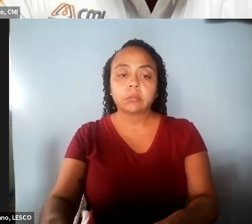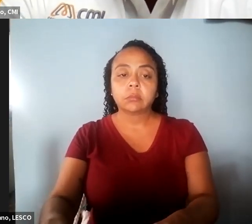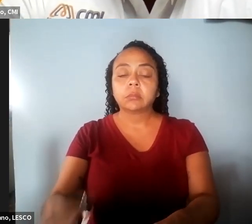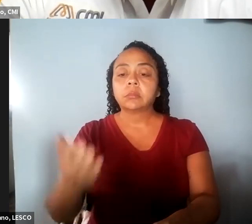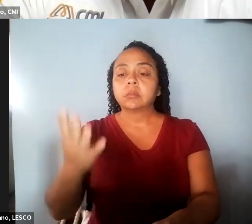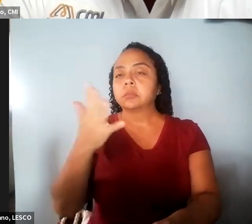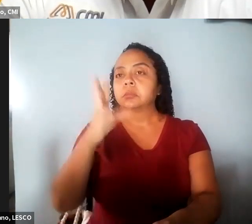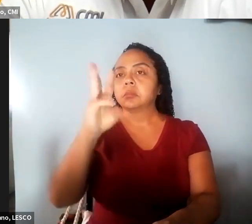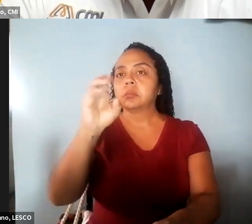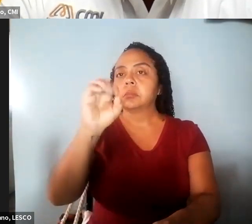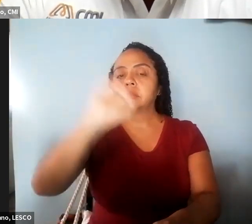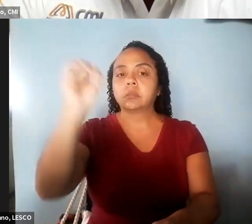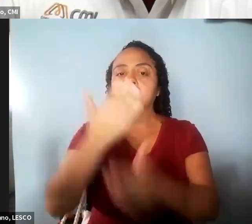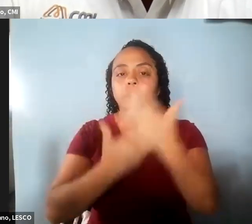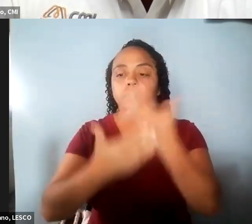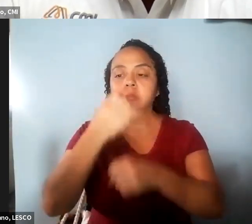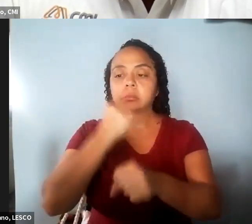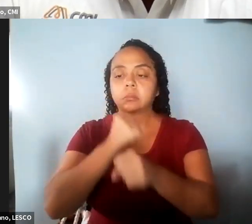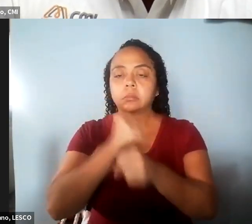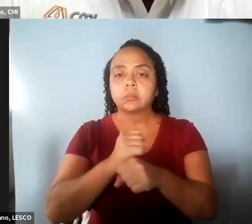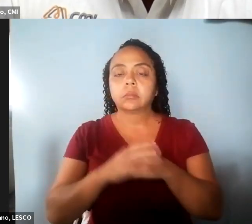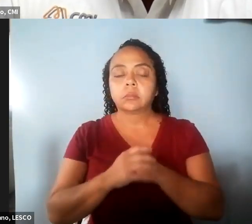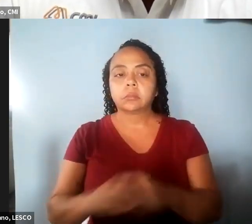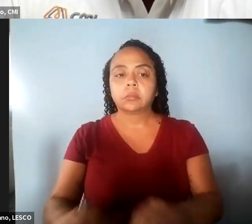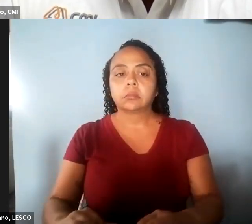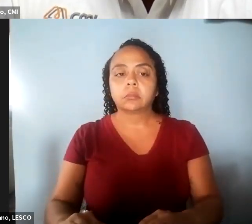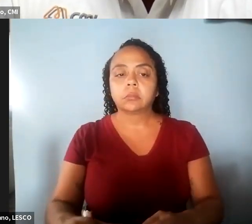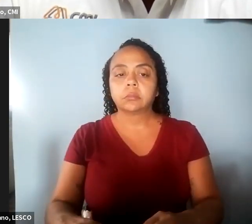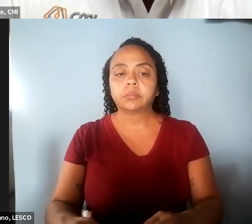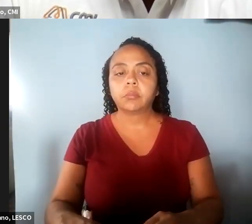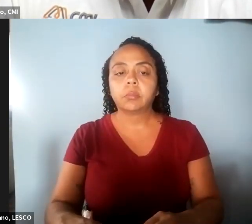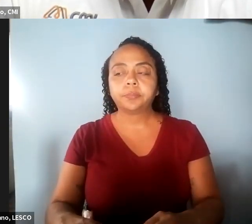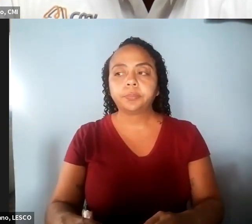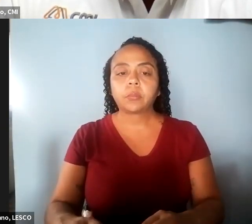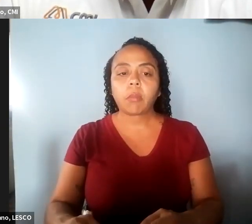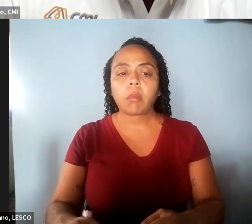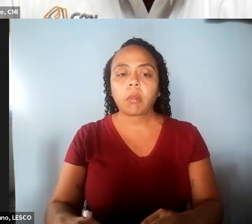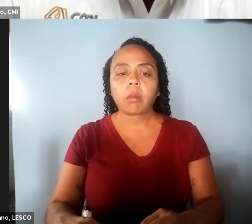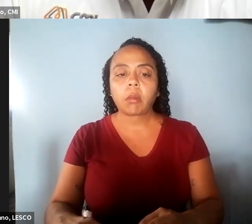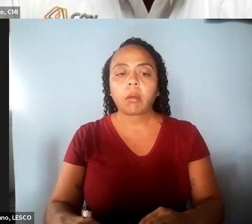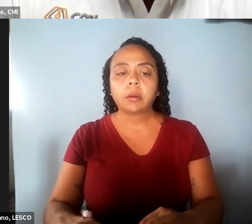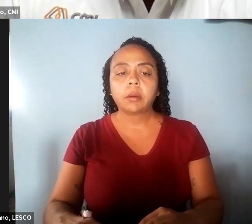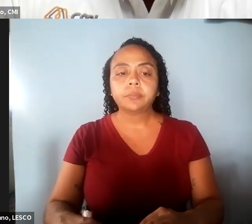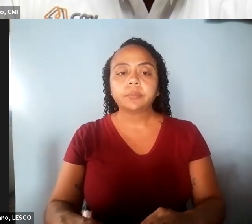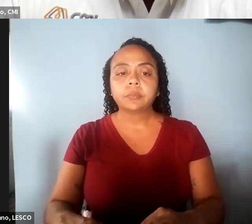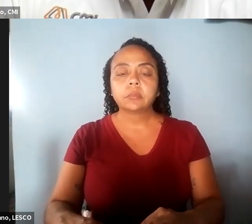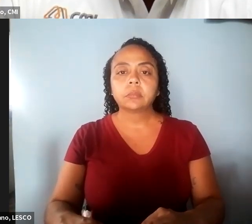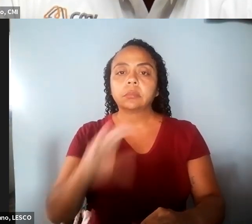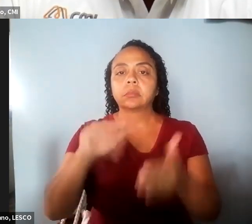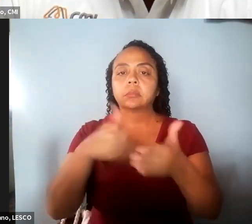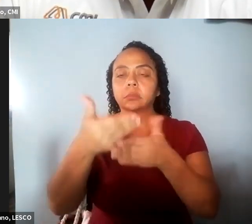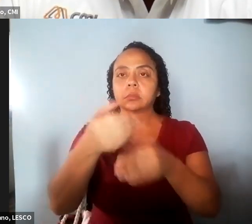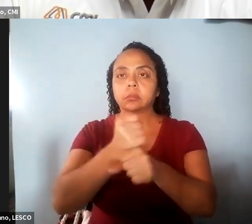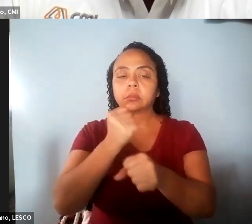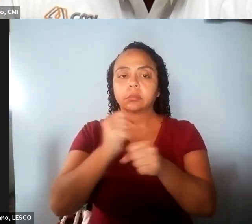mano de obra del del día del trabajo de la fuente de trabajo